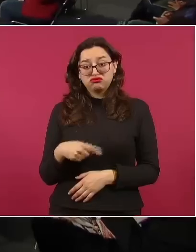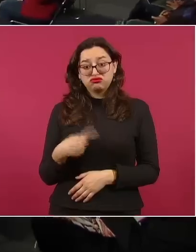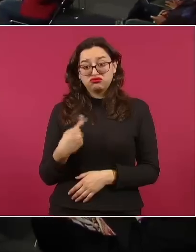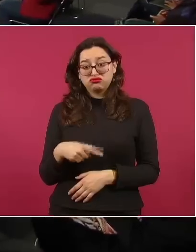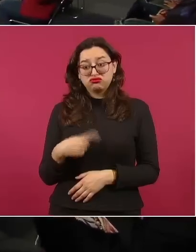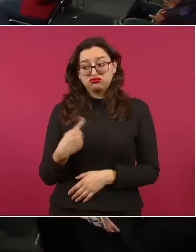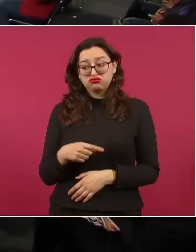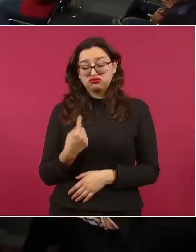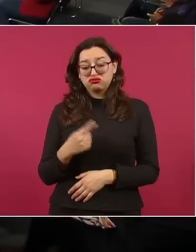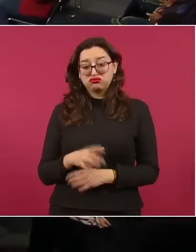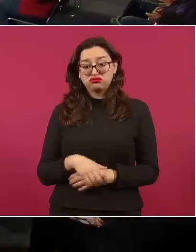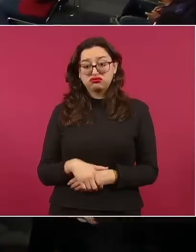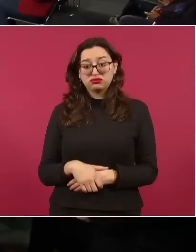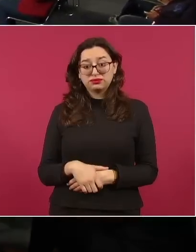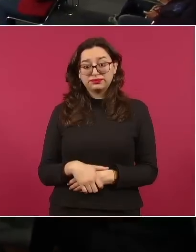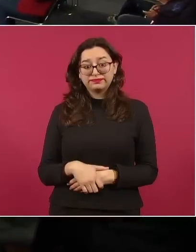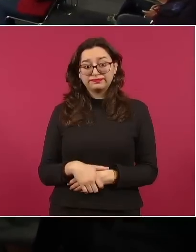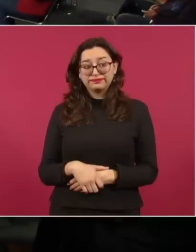se decidió